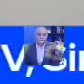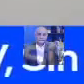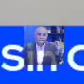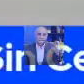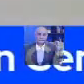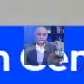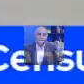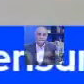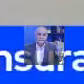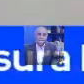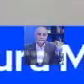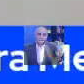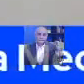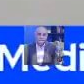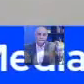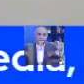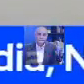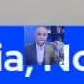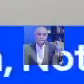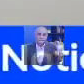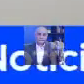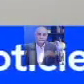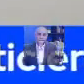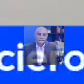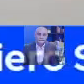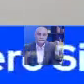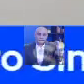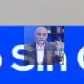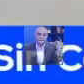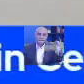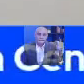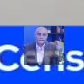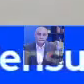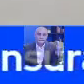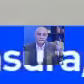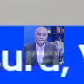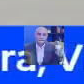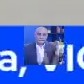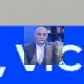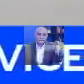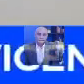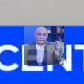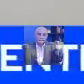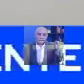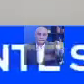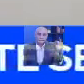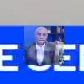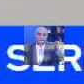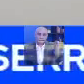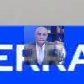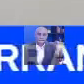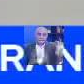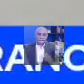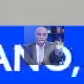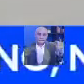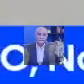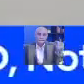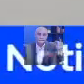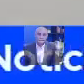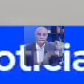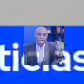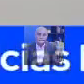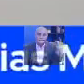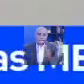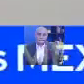que hemos tenido en múltiples ocasiones y sobre todo durante los últimos 4 años en México del periodismo, de si debe ser neutral y objetivo, pero